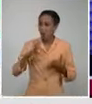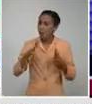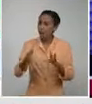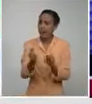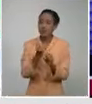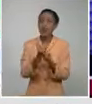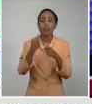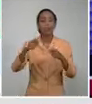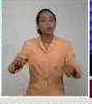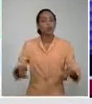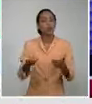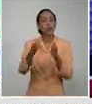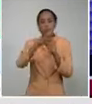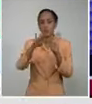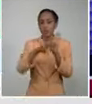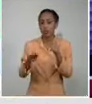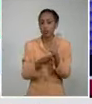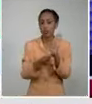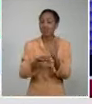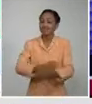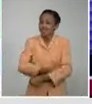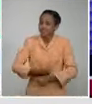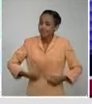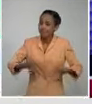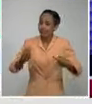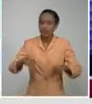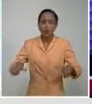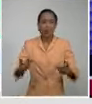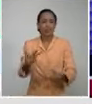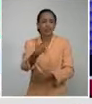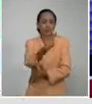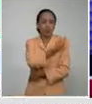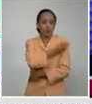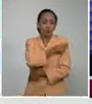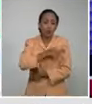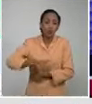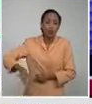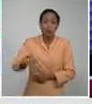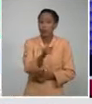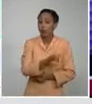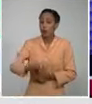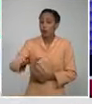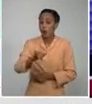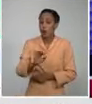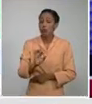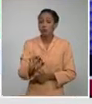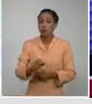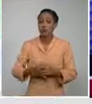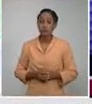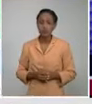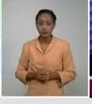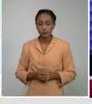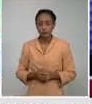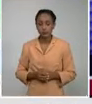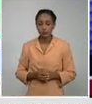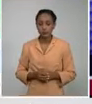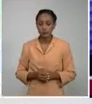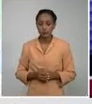las medidas, seguir apretando y a cumplir con la vacunación de nuestra población, que quizás no, más